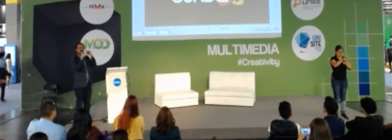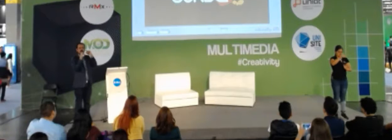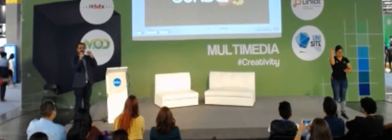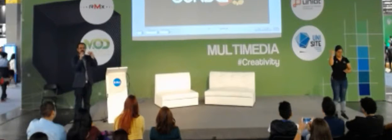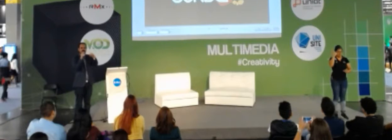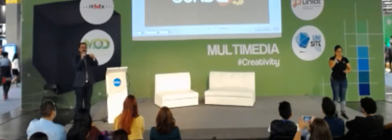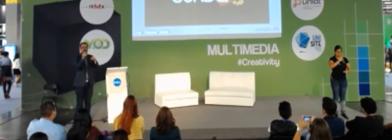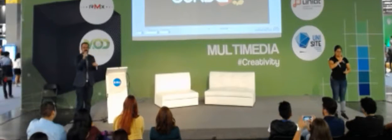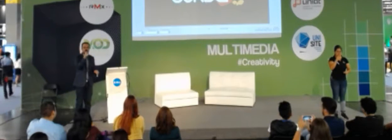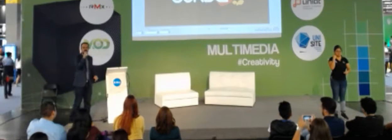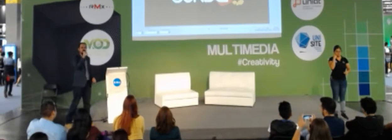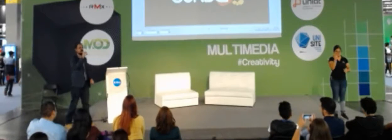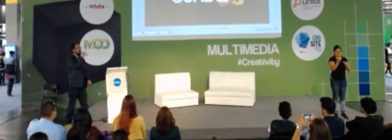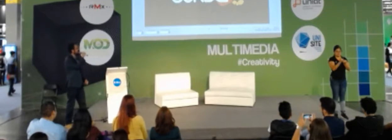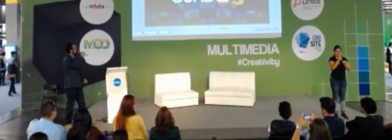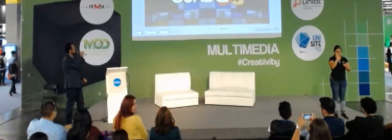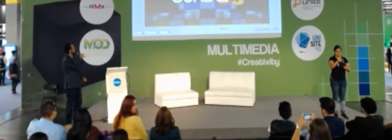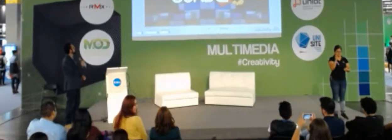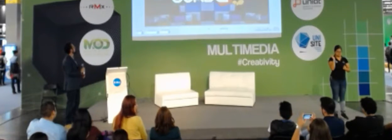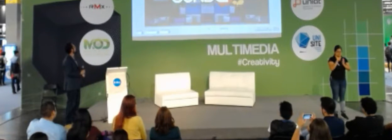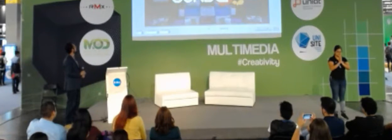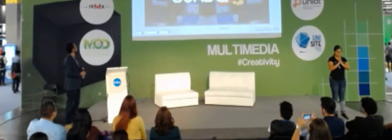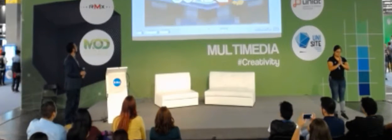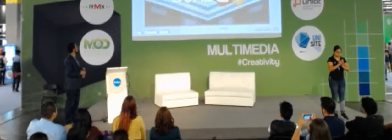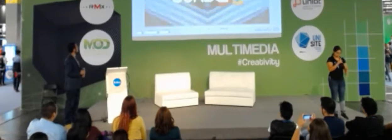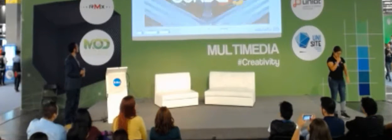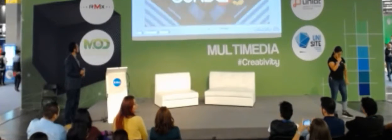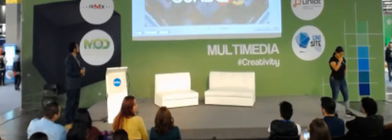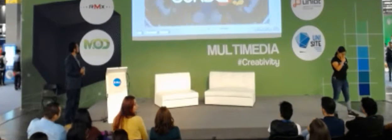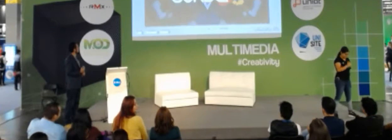audio para tenerlo ahí, por favor. Gracias.